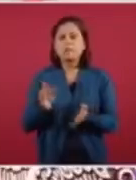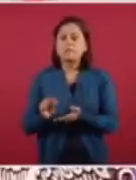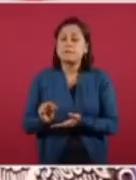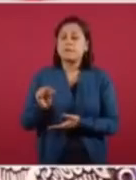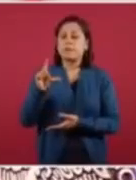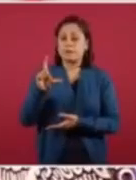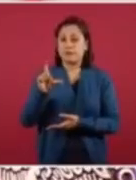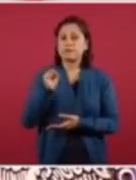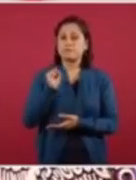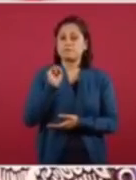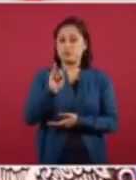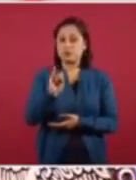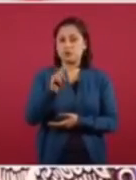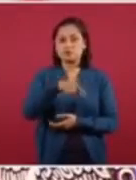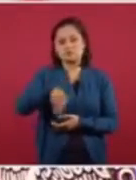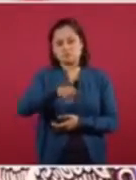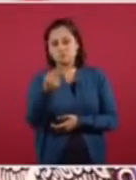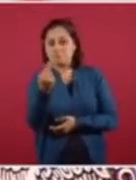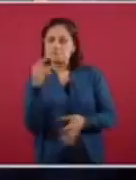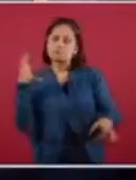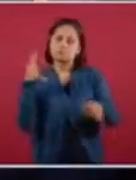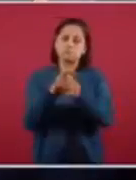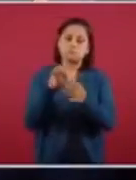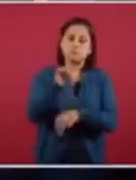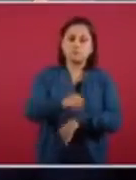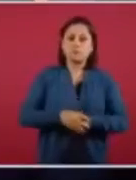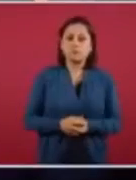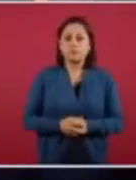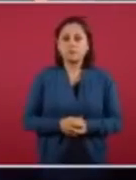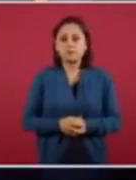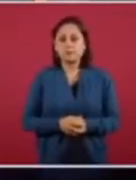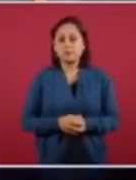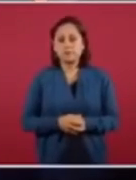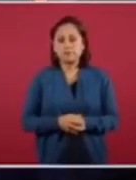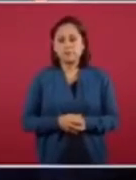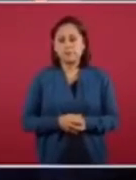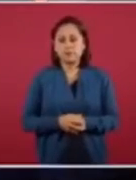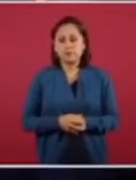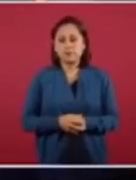incremento necesario y significativo.